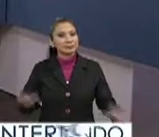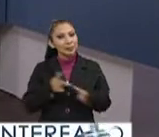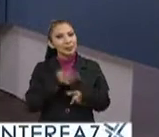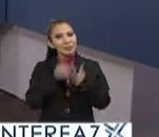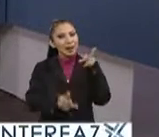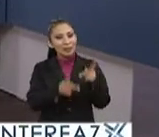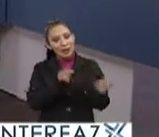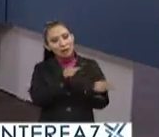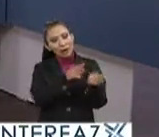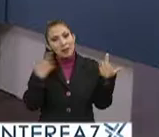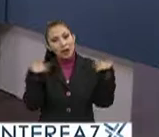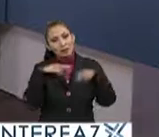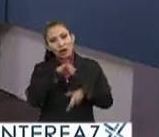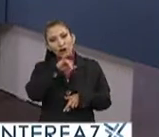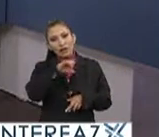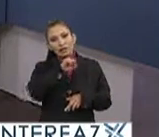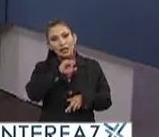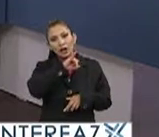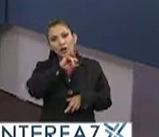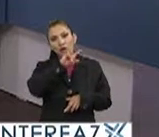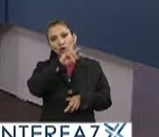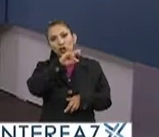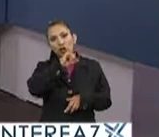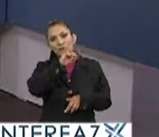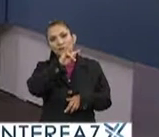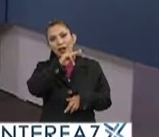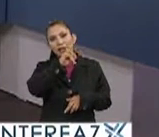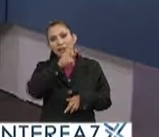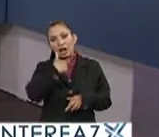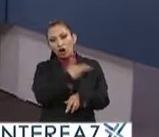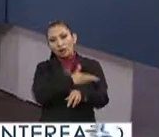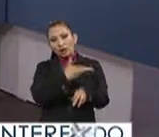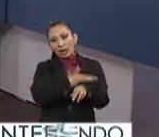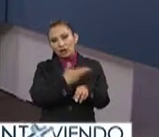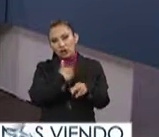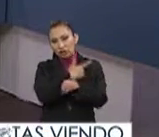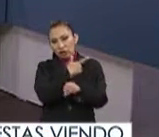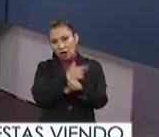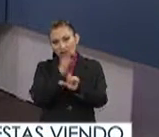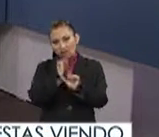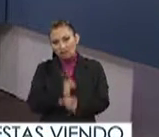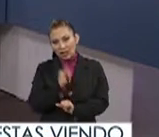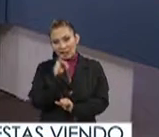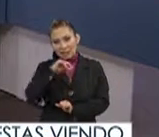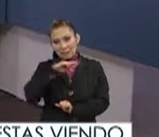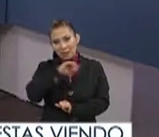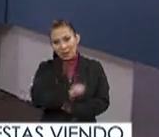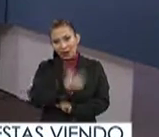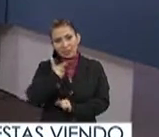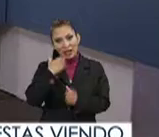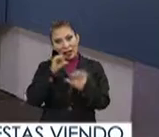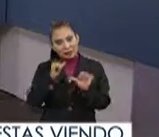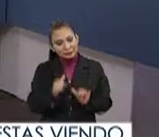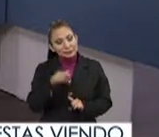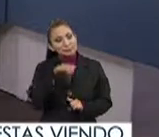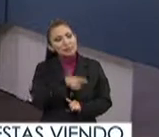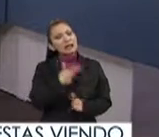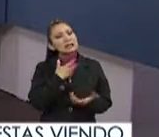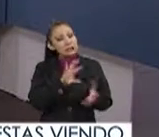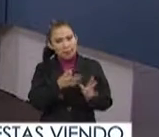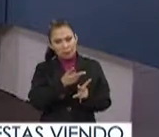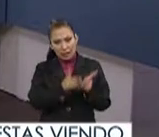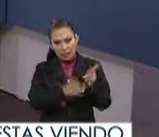Seguimos platicando con el maestro José Julio Díaz Infante, Coordinador Nacional de Música y Ópera del Instituto Nacional de Bellas Artes. Y bueno,